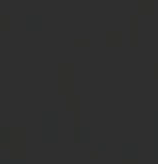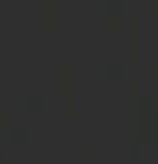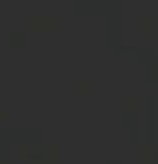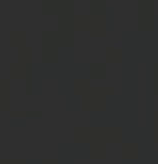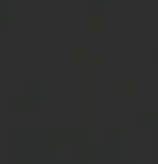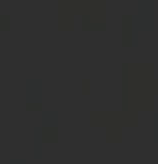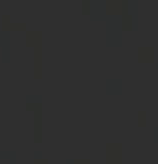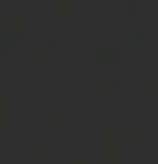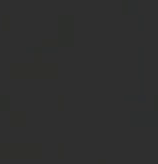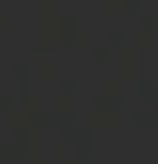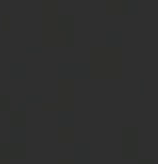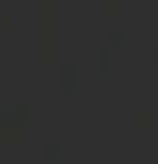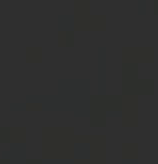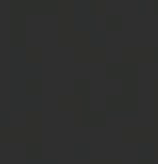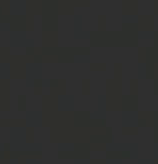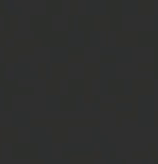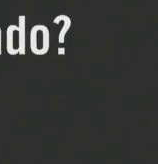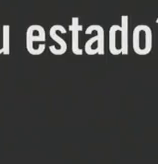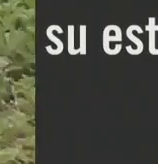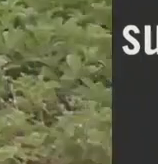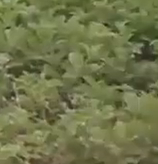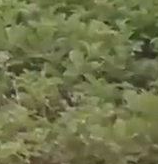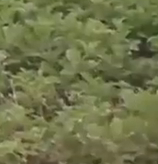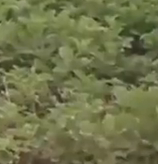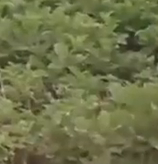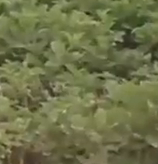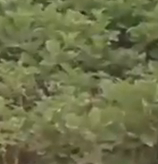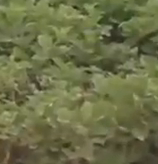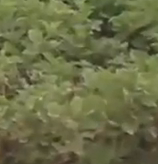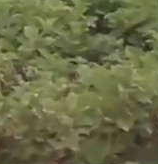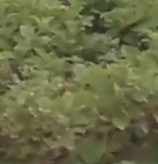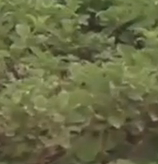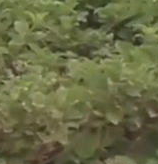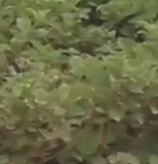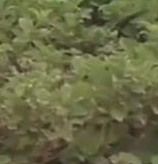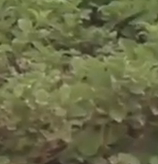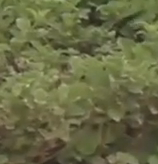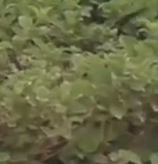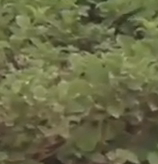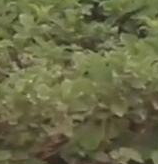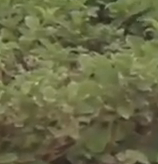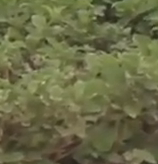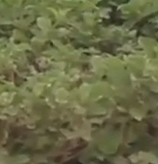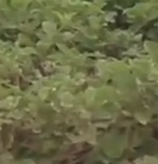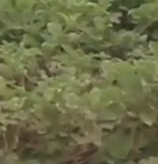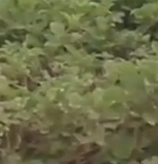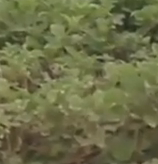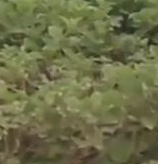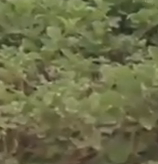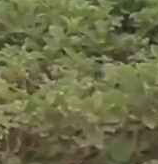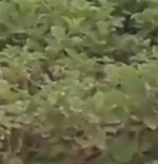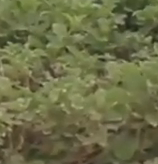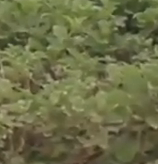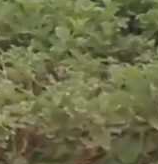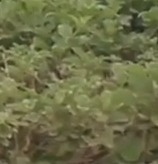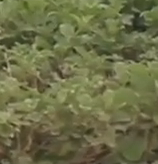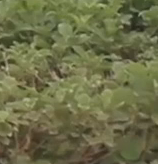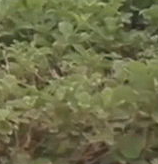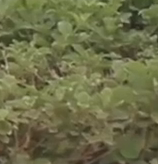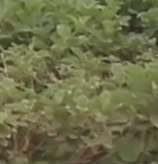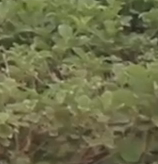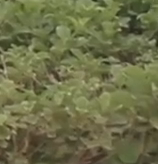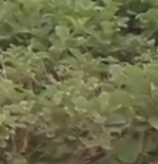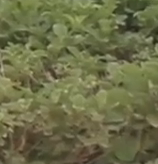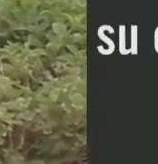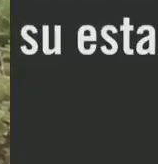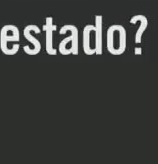¿Estaría dispuesto a pactar con delincuentes para reducir la delincuencia? ¿Estaría dispuesto a pactar con delincuentes para reducir la delincuencia